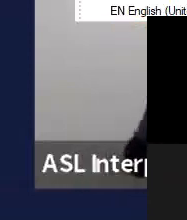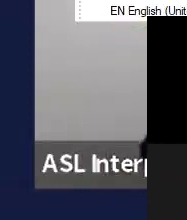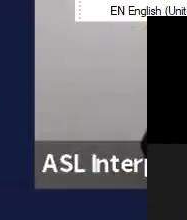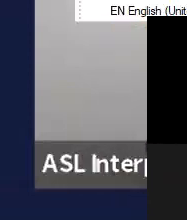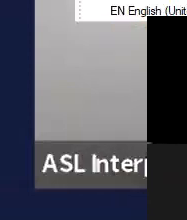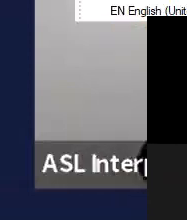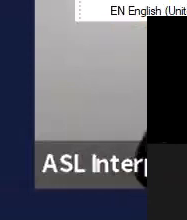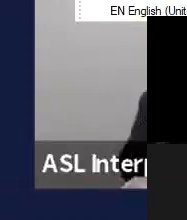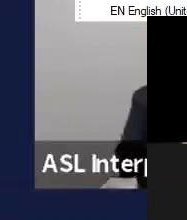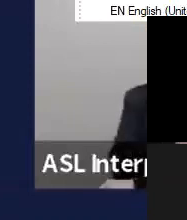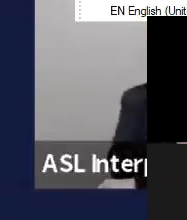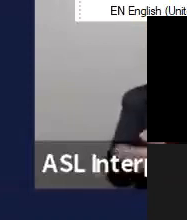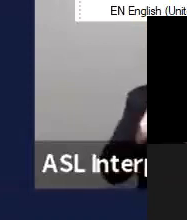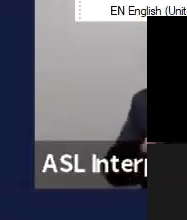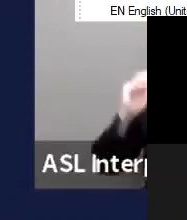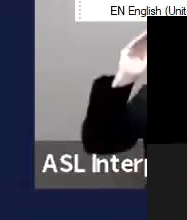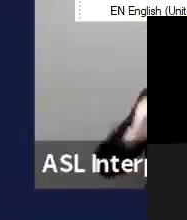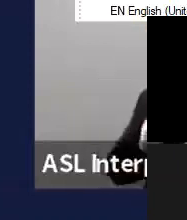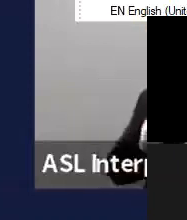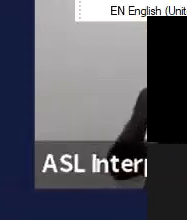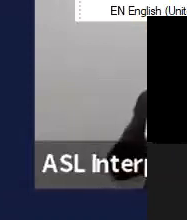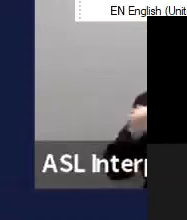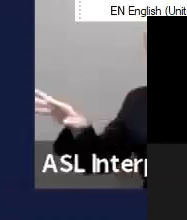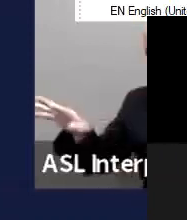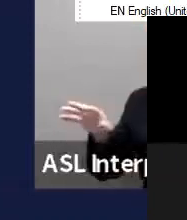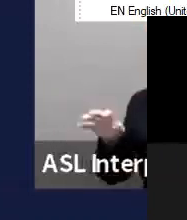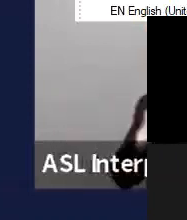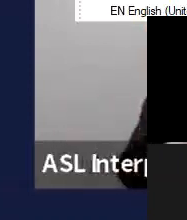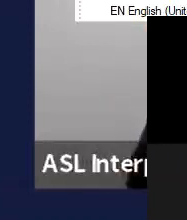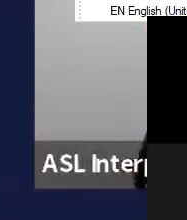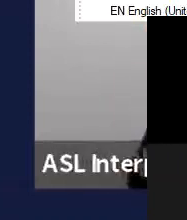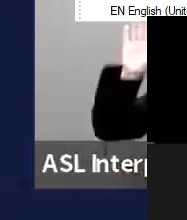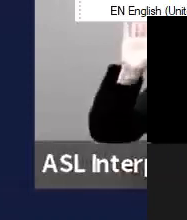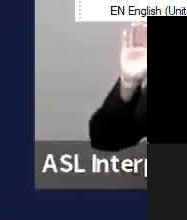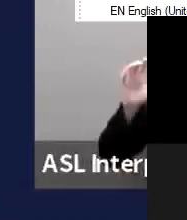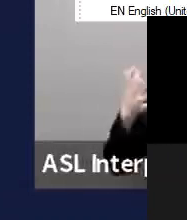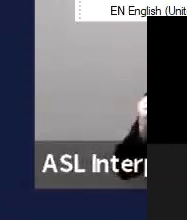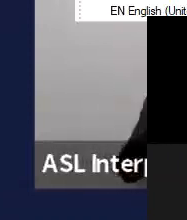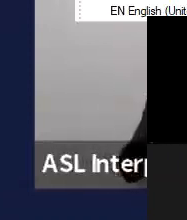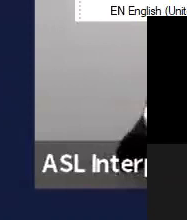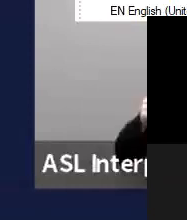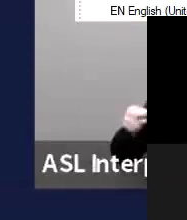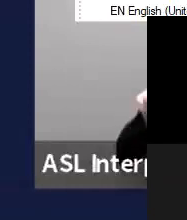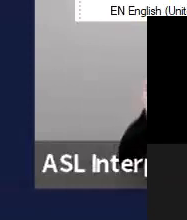las vacunas para evitar y parar la propagación de COVID.